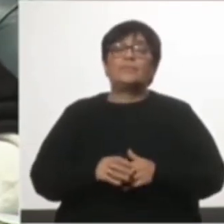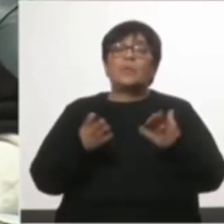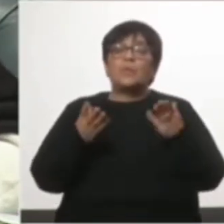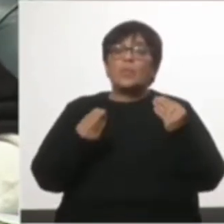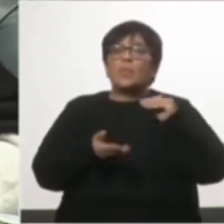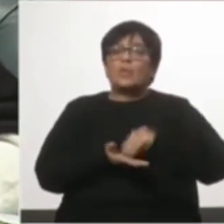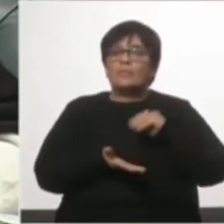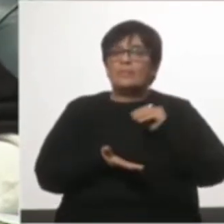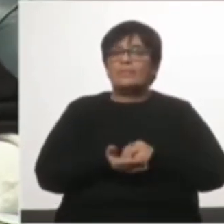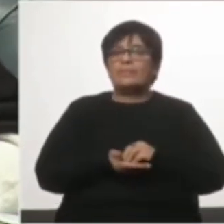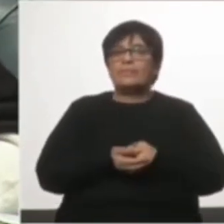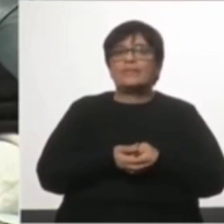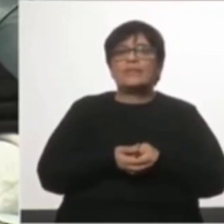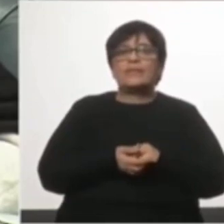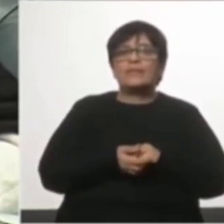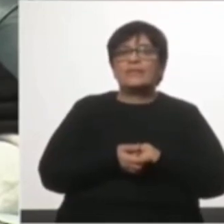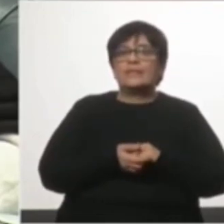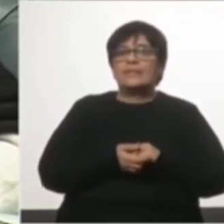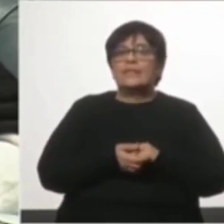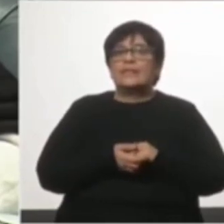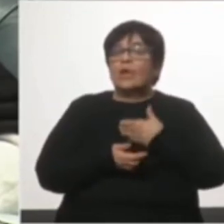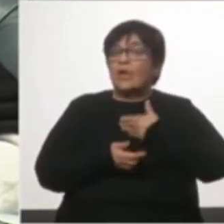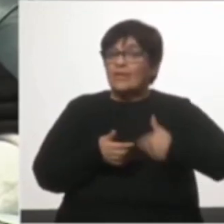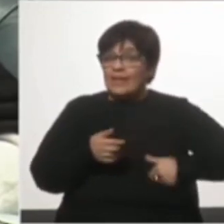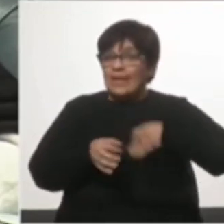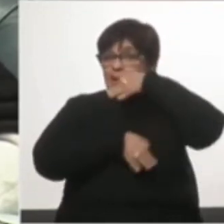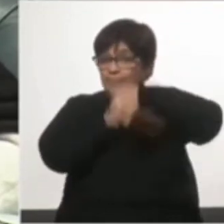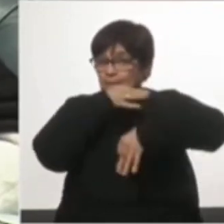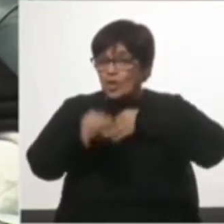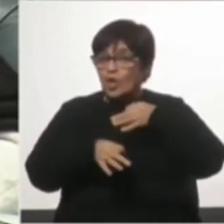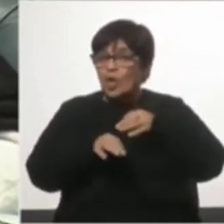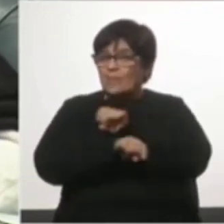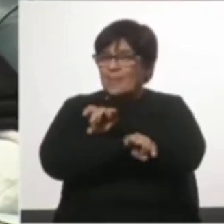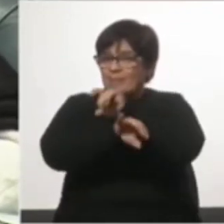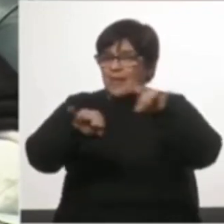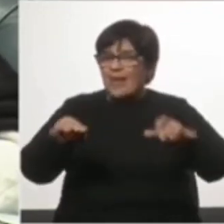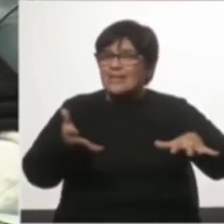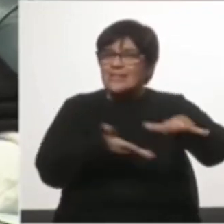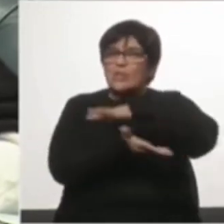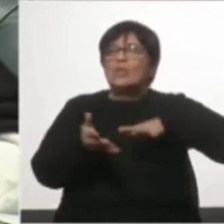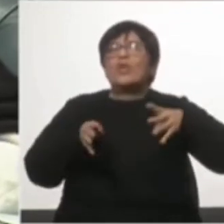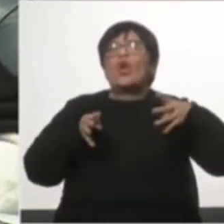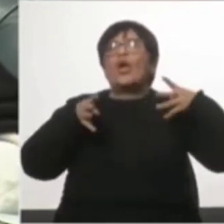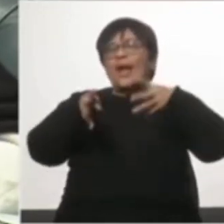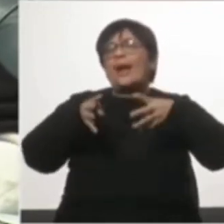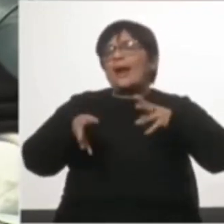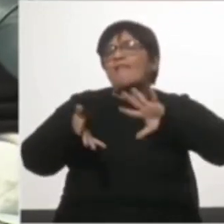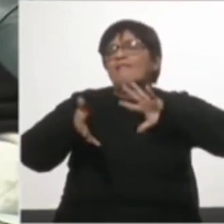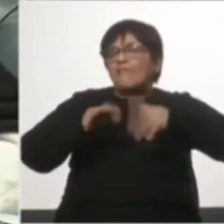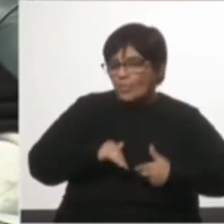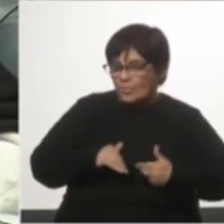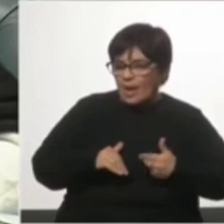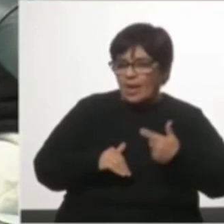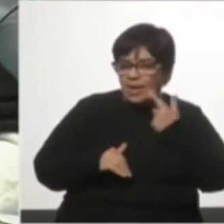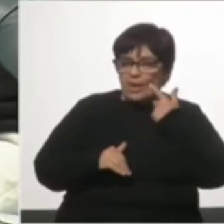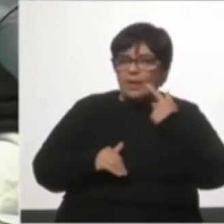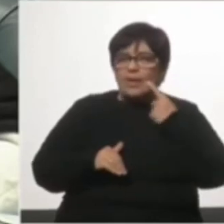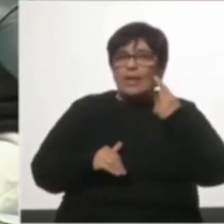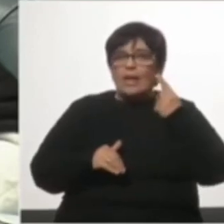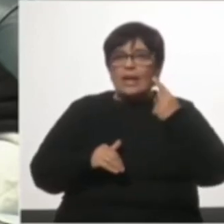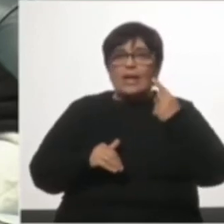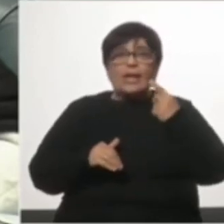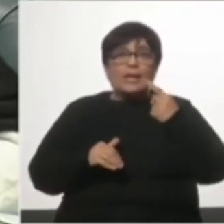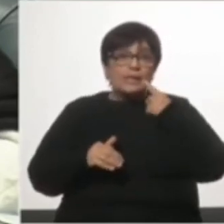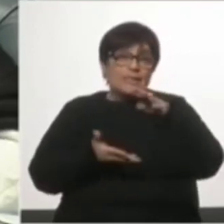ocasiones el gobierno se ha referido a la pandemia como una instancia de guerra, midiendo acciones y consecuencias en